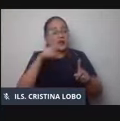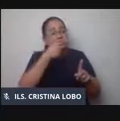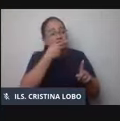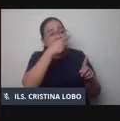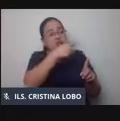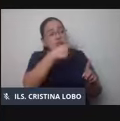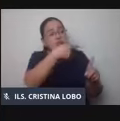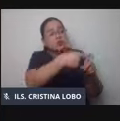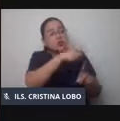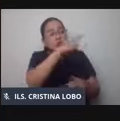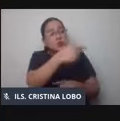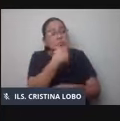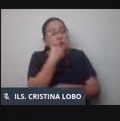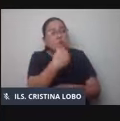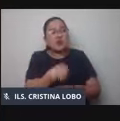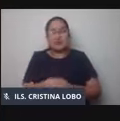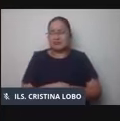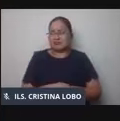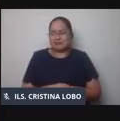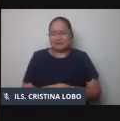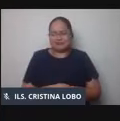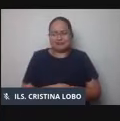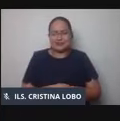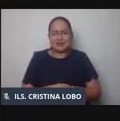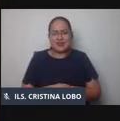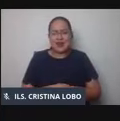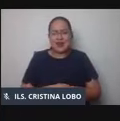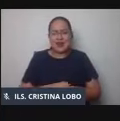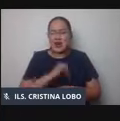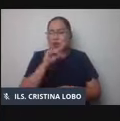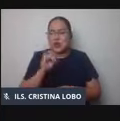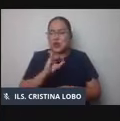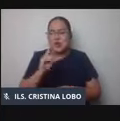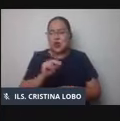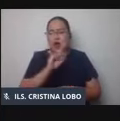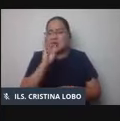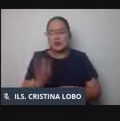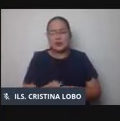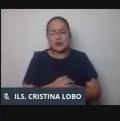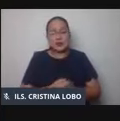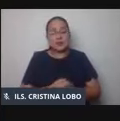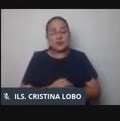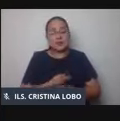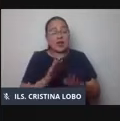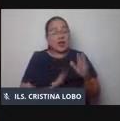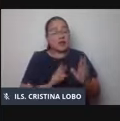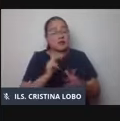constructivas. Bueno, ¿y esto por qué es? Bueno, porque si bien es cierto, el mito de la perfección